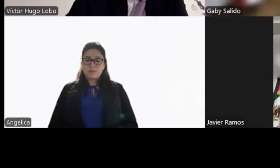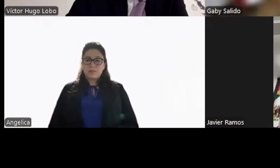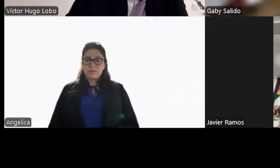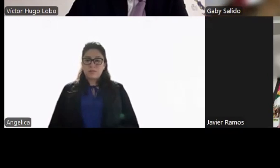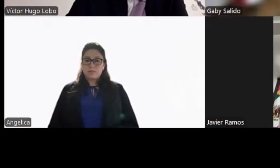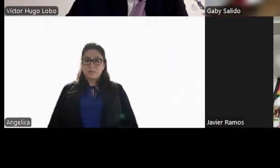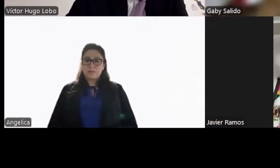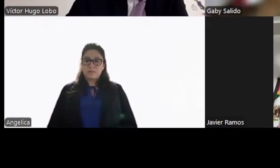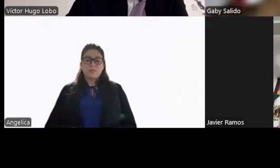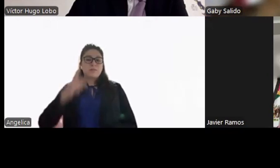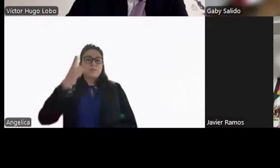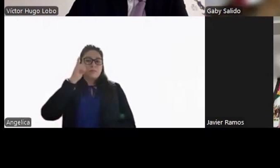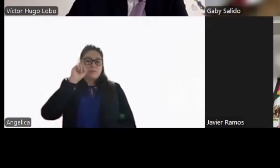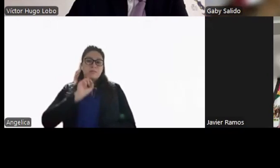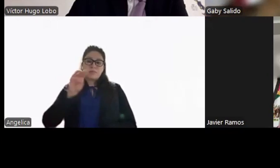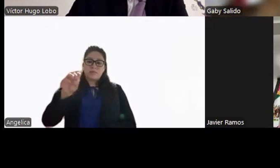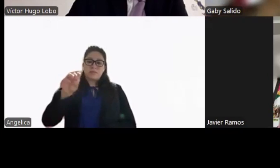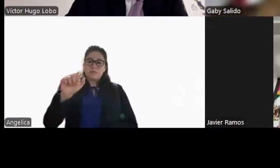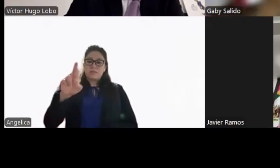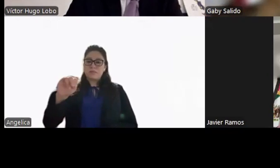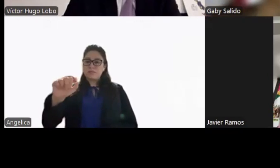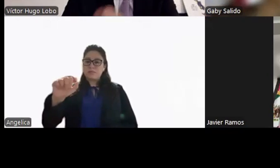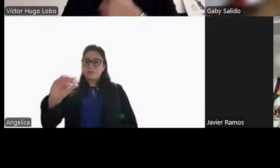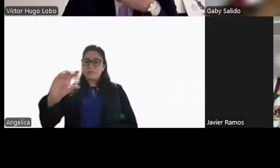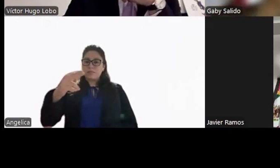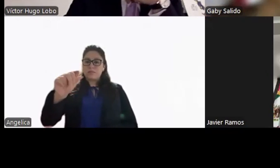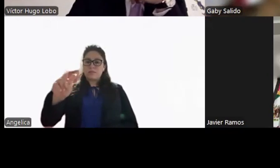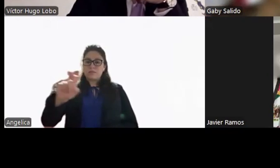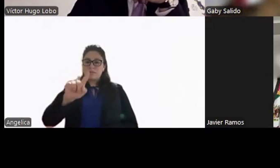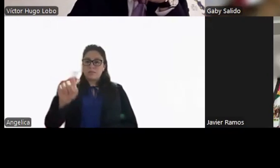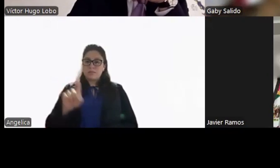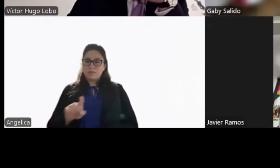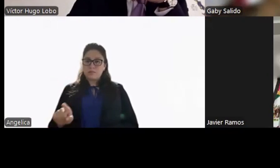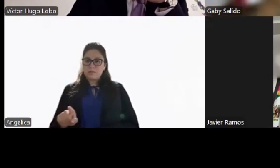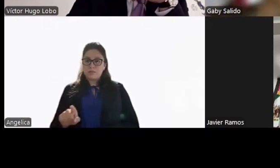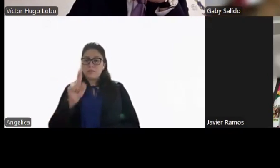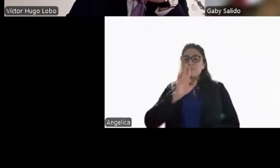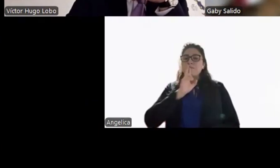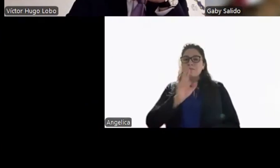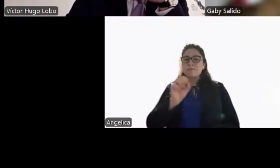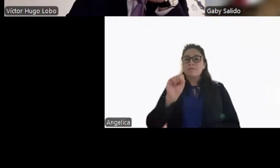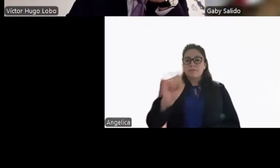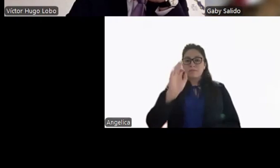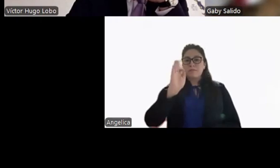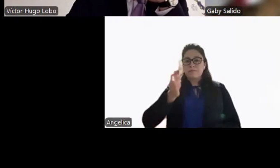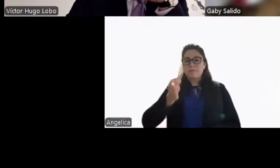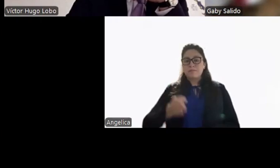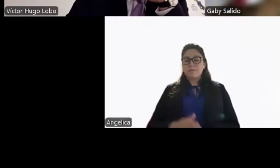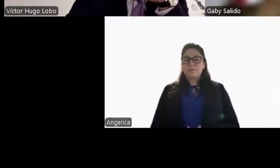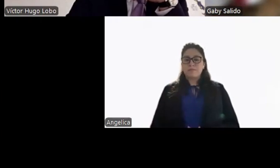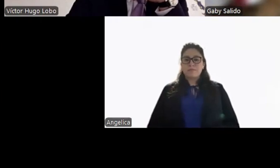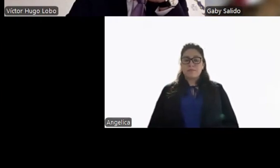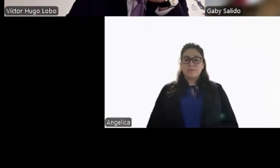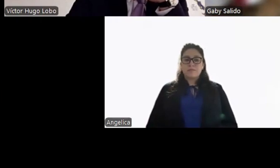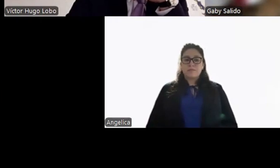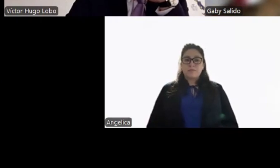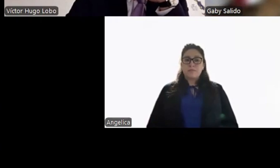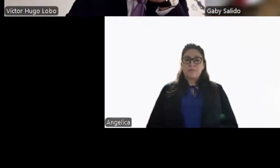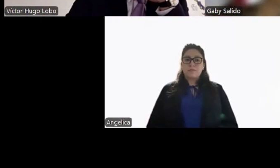Diputada María Guadalupe Chávez Contreras. Guadalupe Chávez a favor. Gracias, diputada.